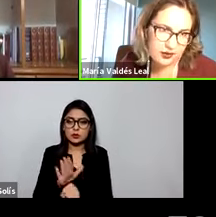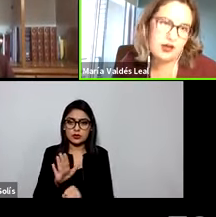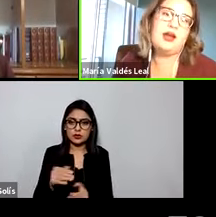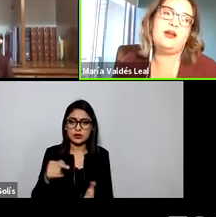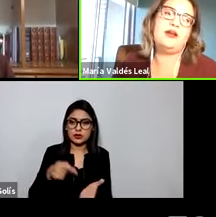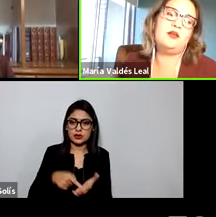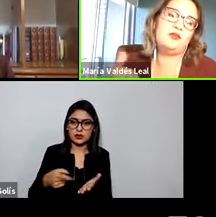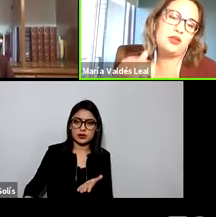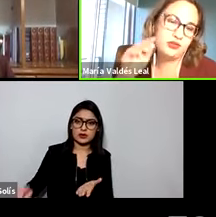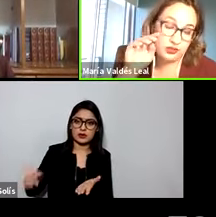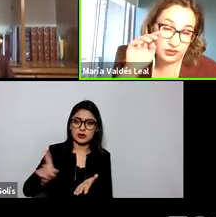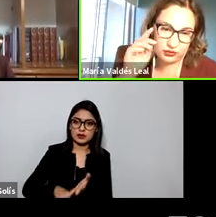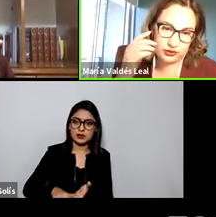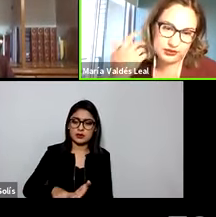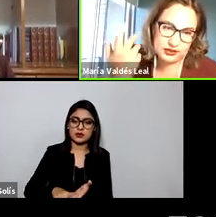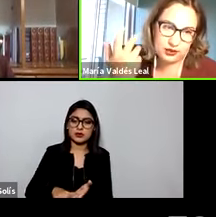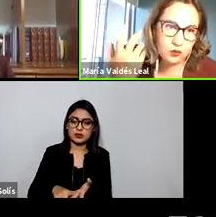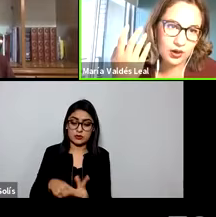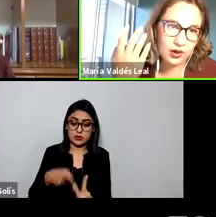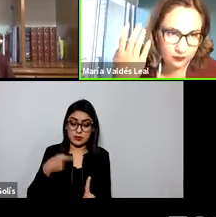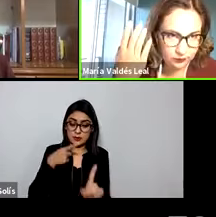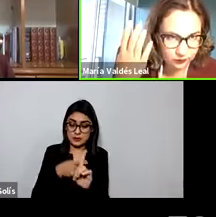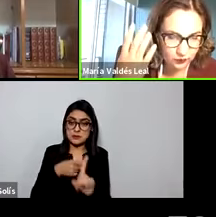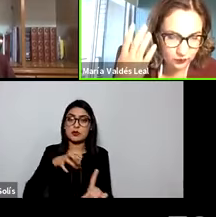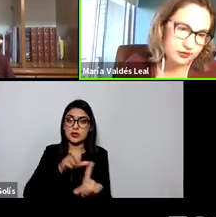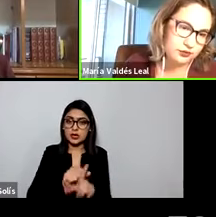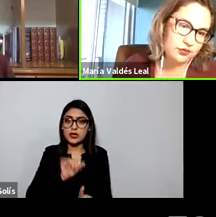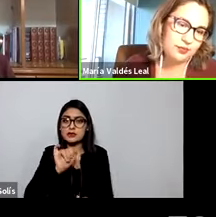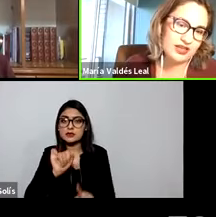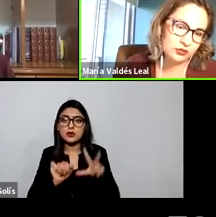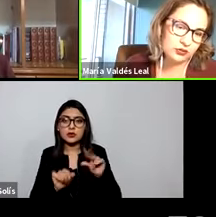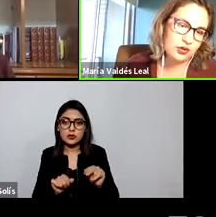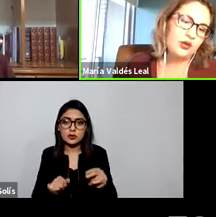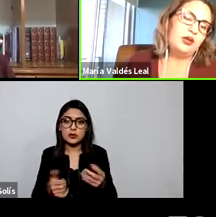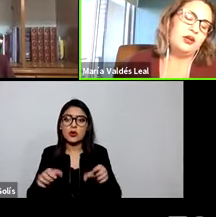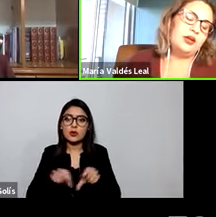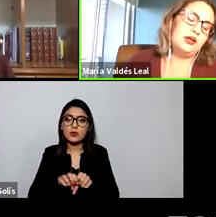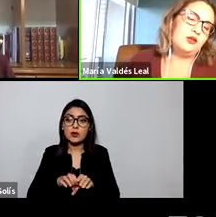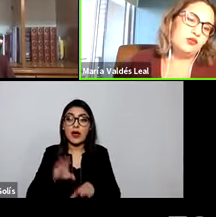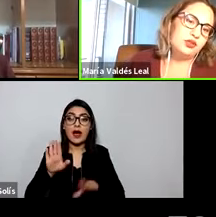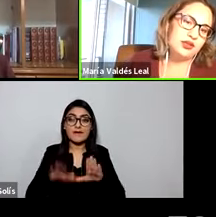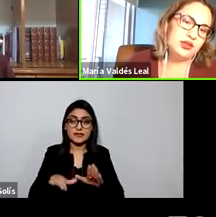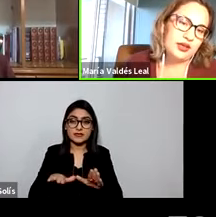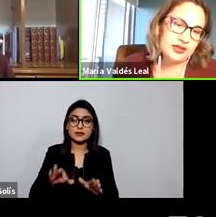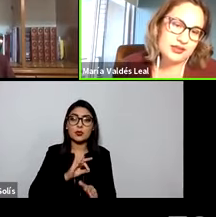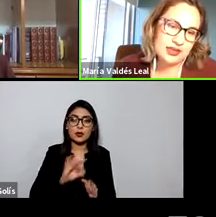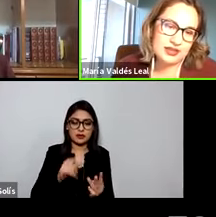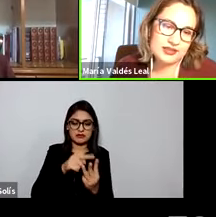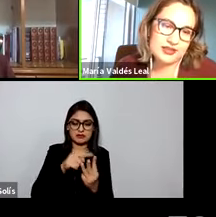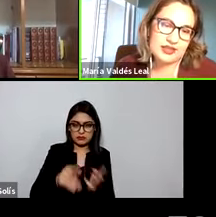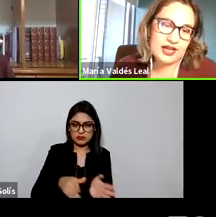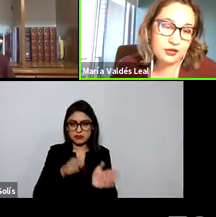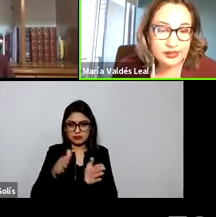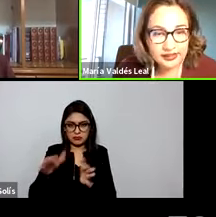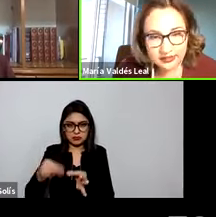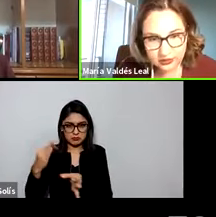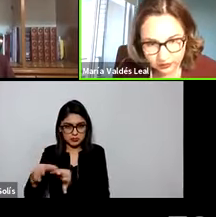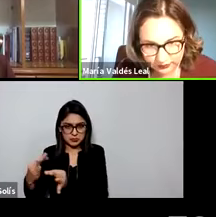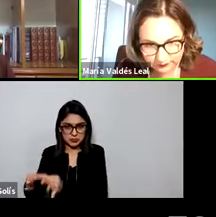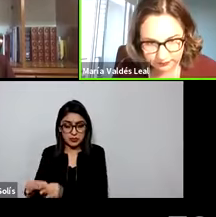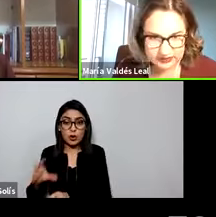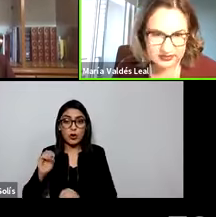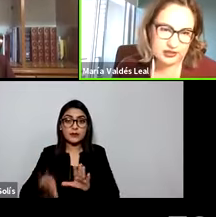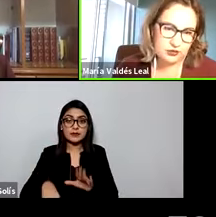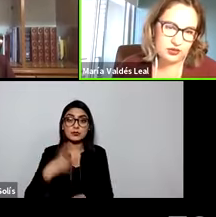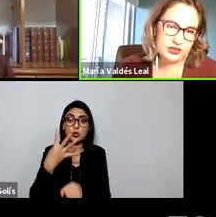fin. En algunos casos se utiliza un cuarto paso, que consiste en analizar si el grado de